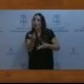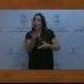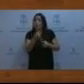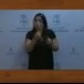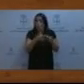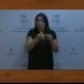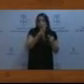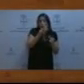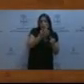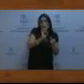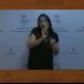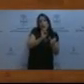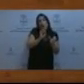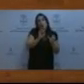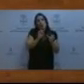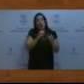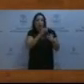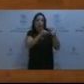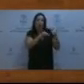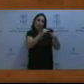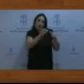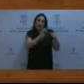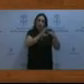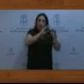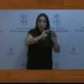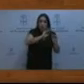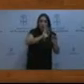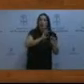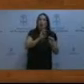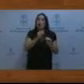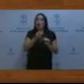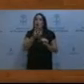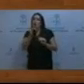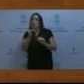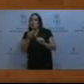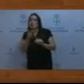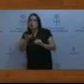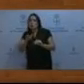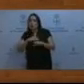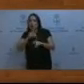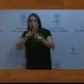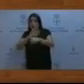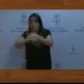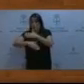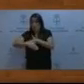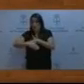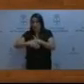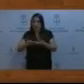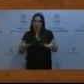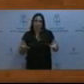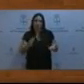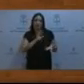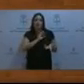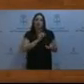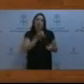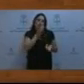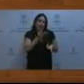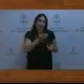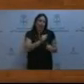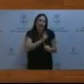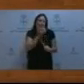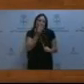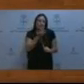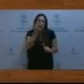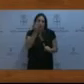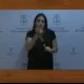las personas con discapacidad. Señorías socialistas, esperamos que en este asunto no sigan escurriendo el bulto, den la